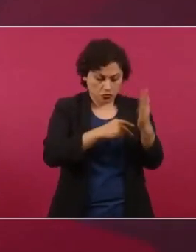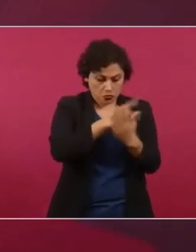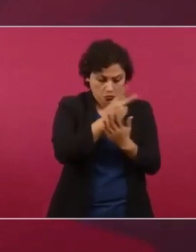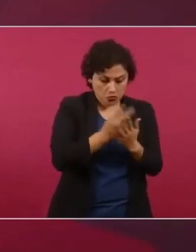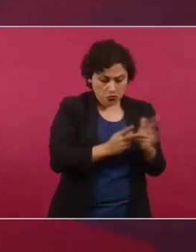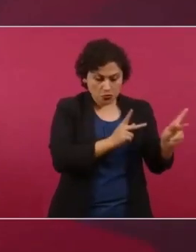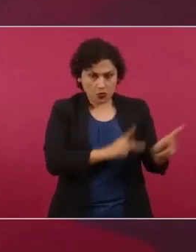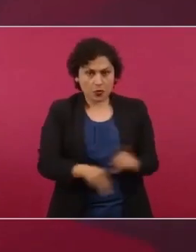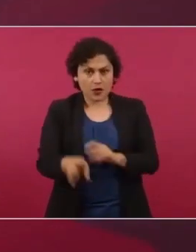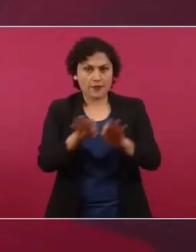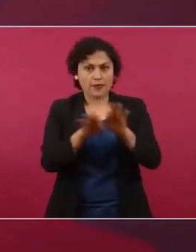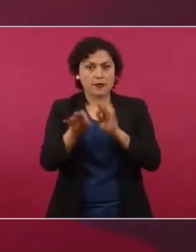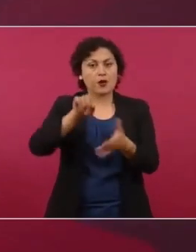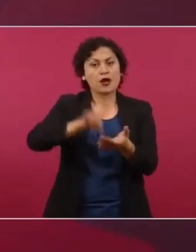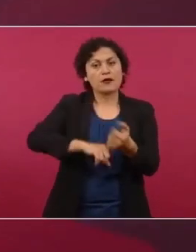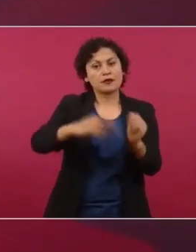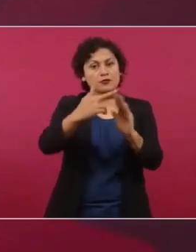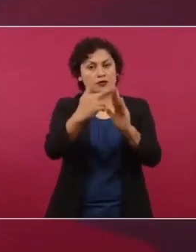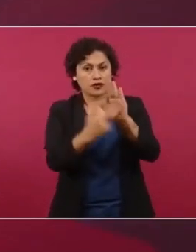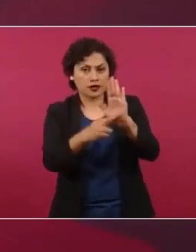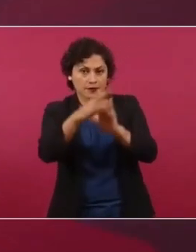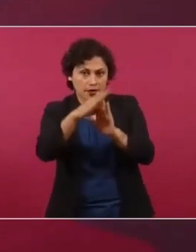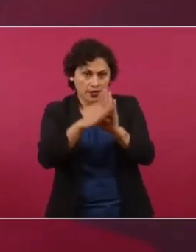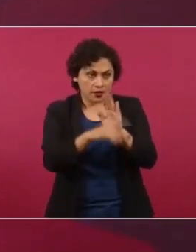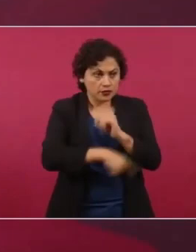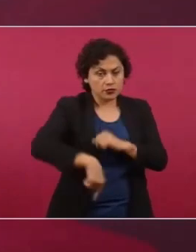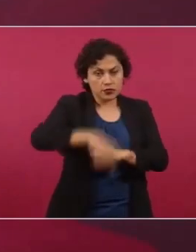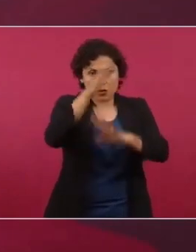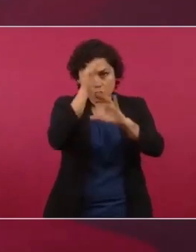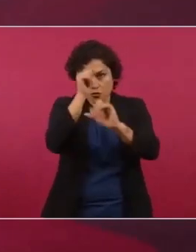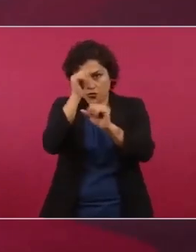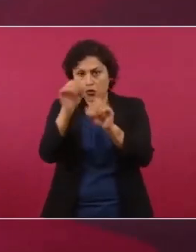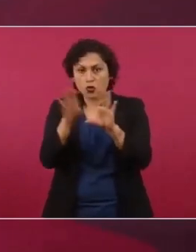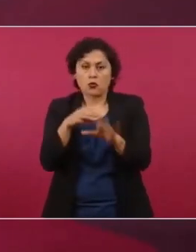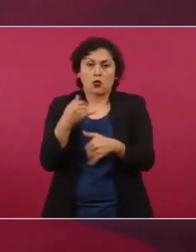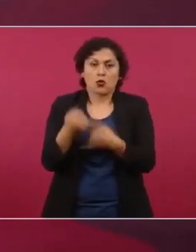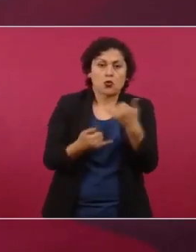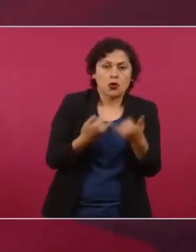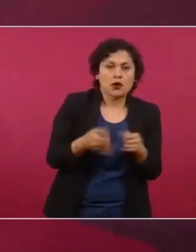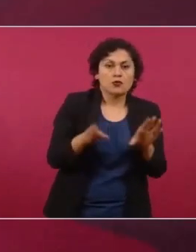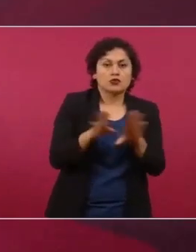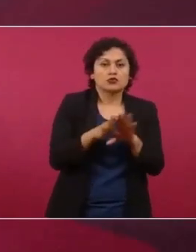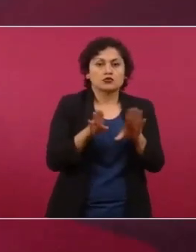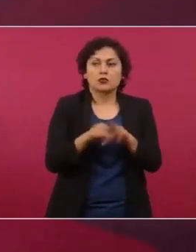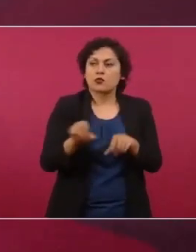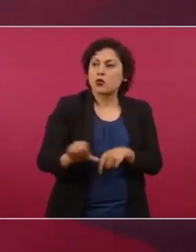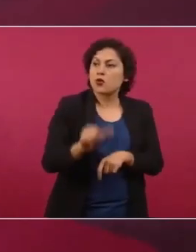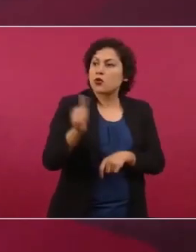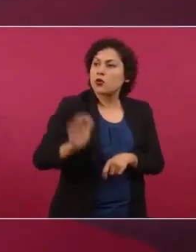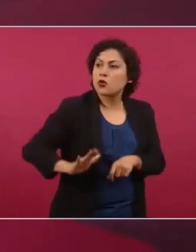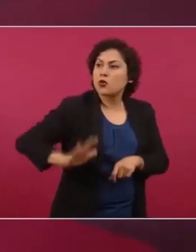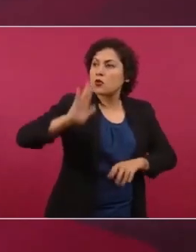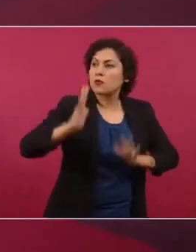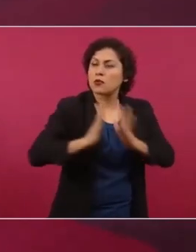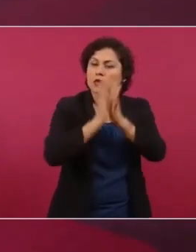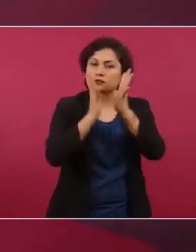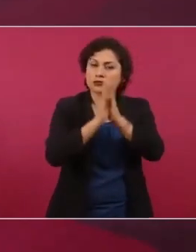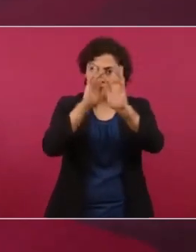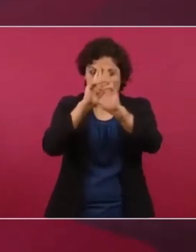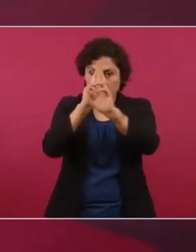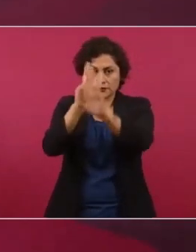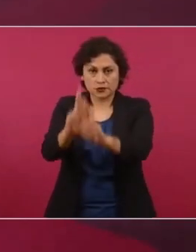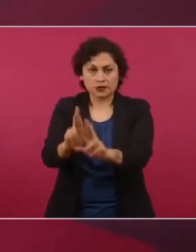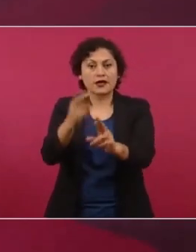hacemos nuestros reglamentos internos, cómo jugamos, cómo escuchamos al otro cuando tiene que participar, cómo respetamos lo que